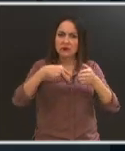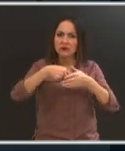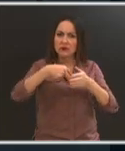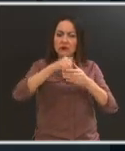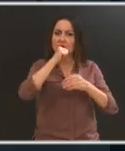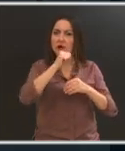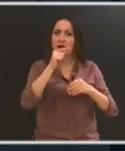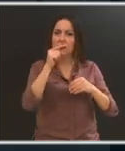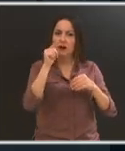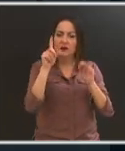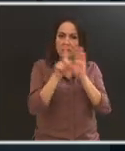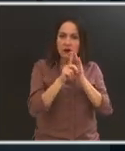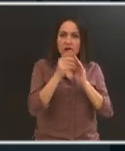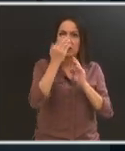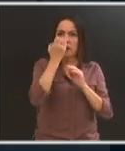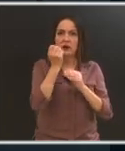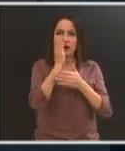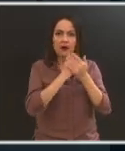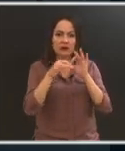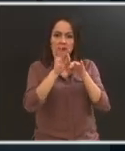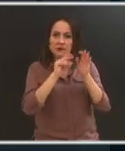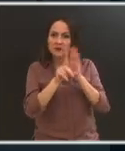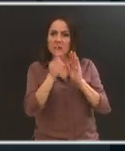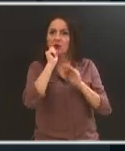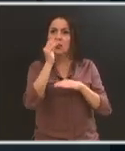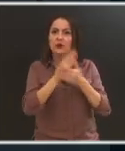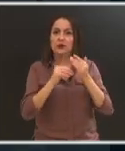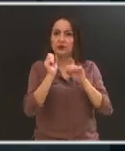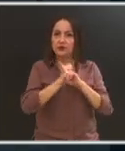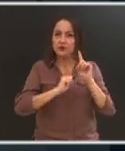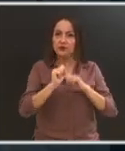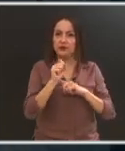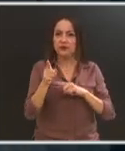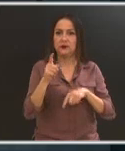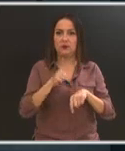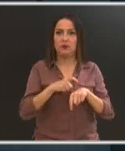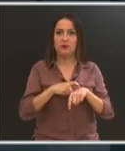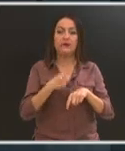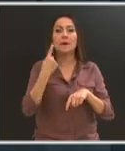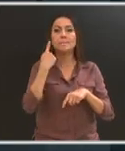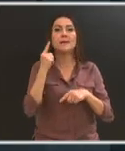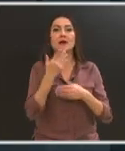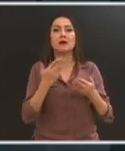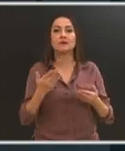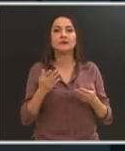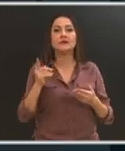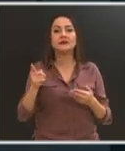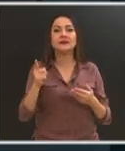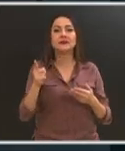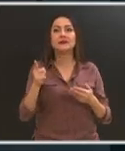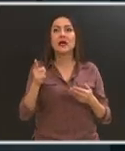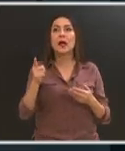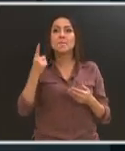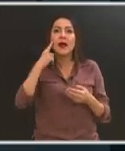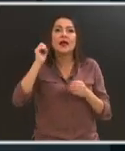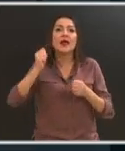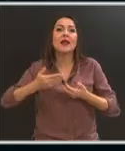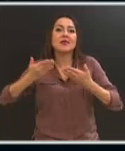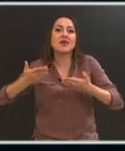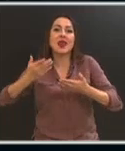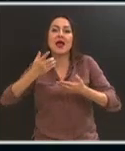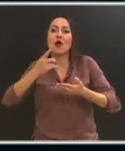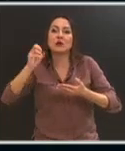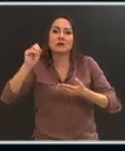legal, ¿verdad?, por algún delito o alguna situación en ese momento para que esta naturalización no se